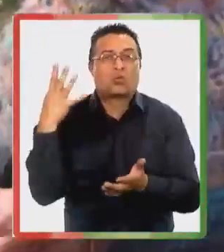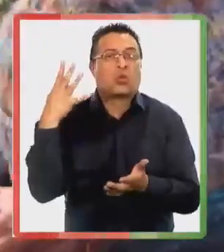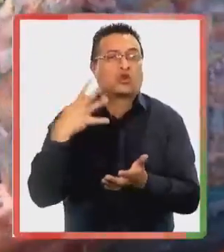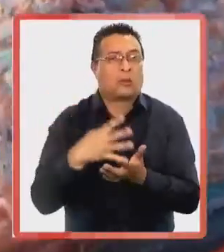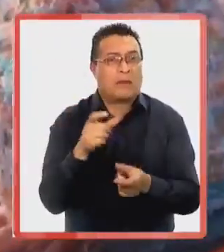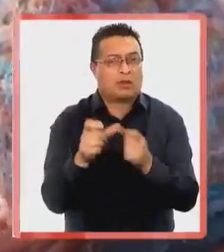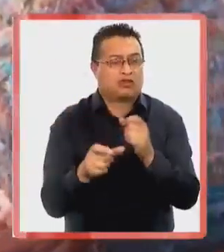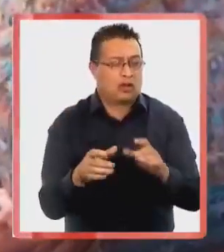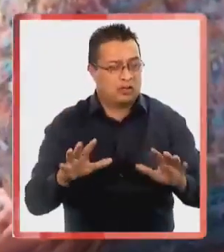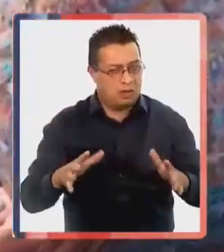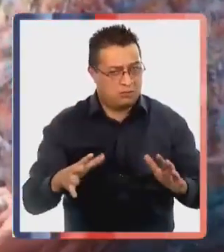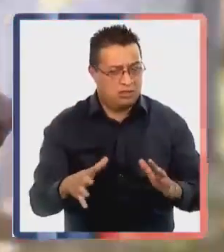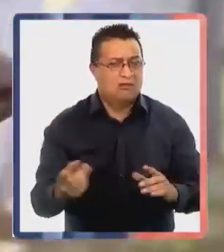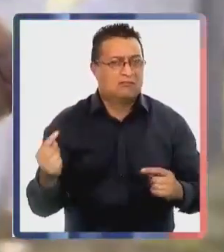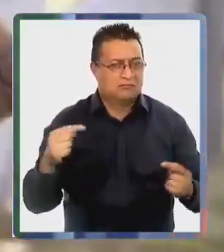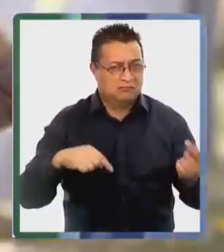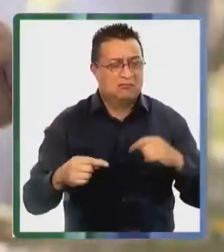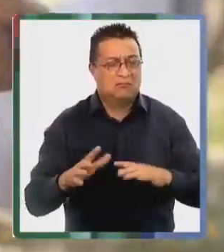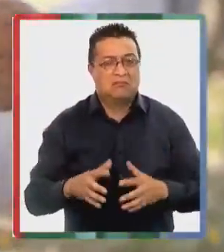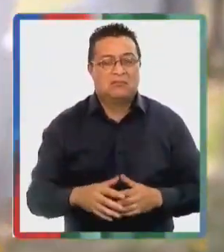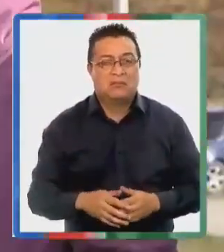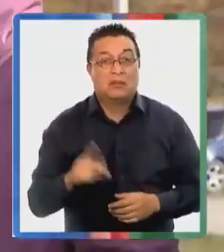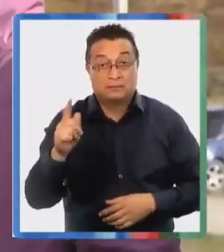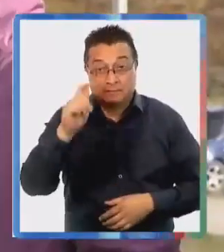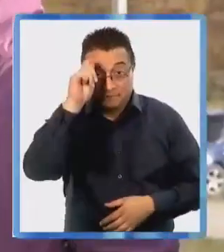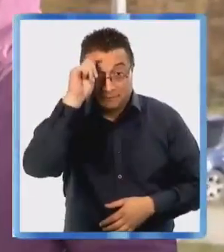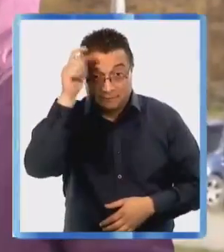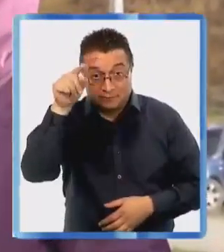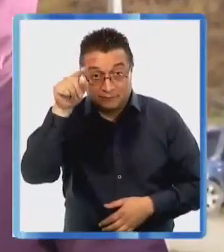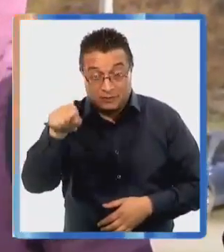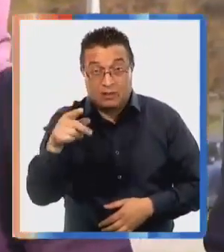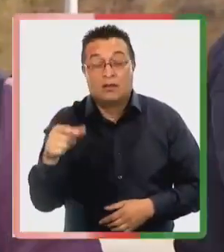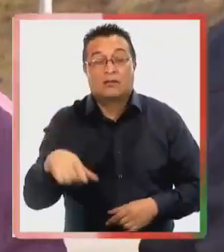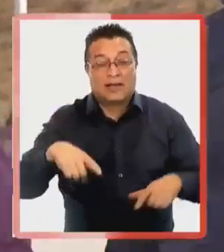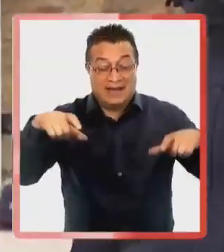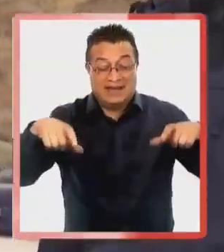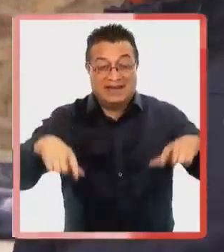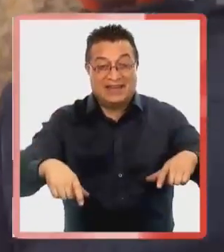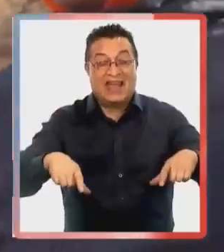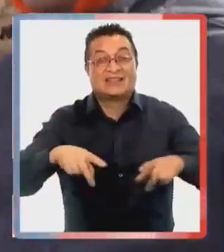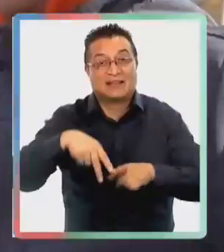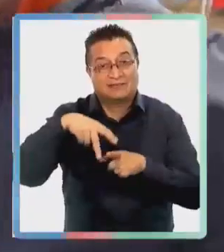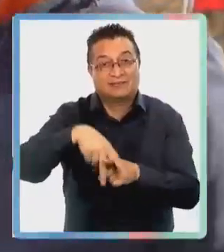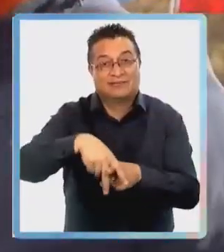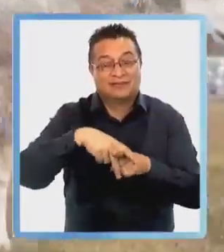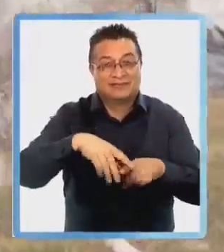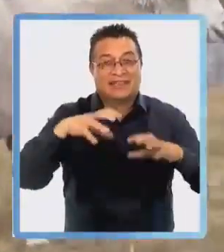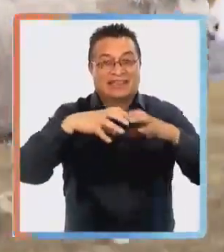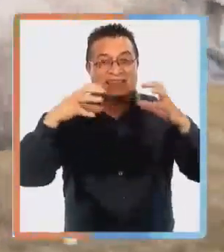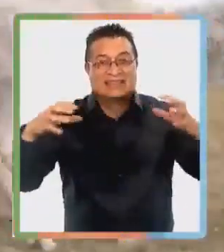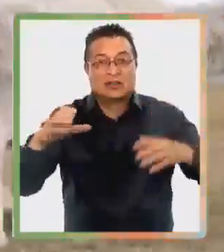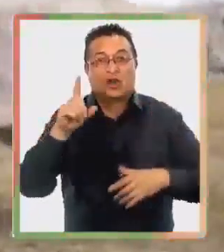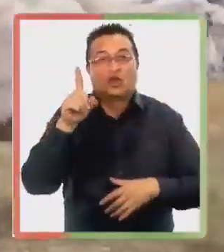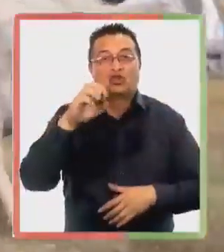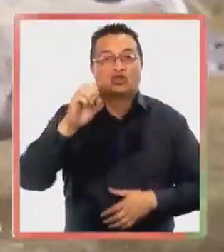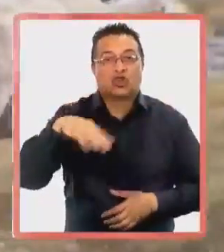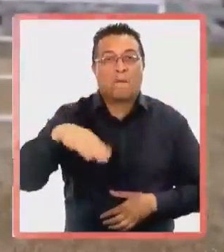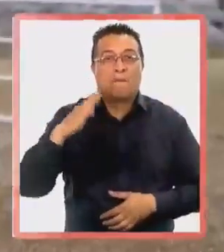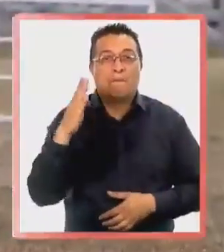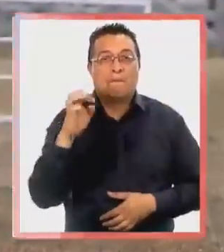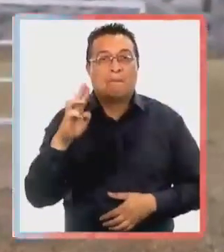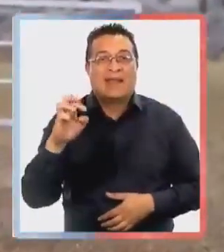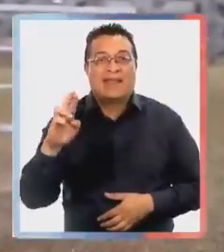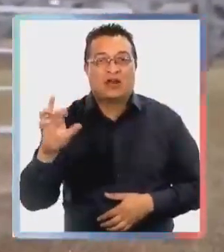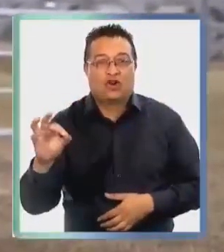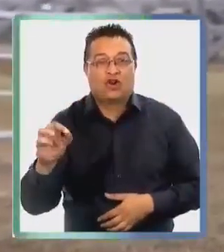realizada en la cancha de jineteadas de Cerro Sombrero y cerró con positivas conclusiones por parte de los organizadores y familias